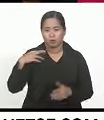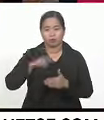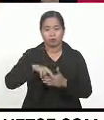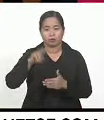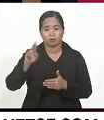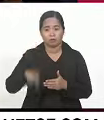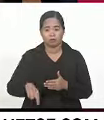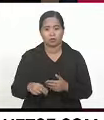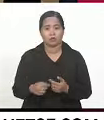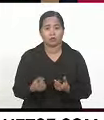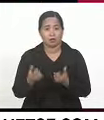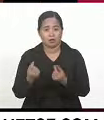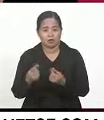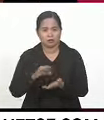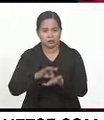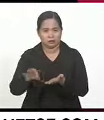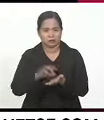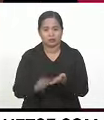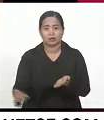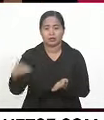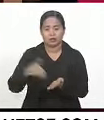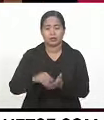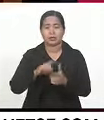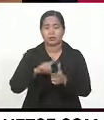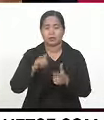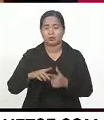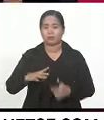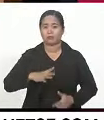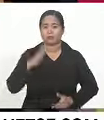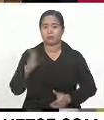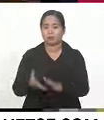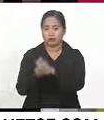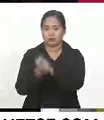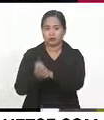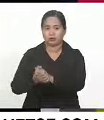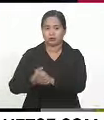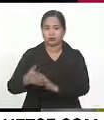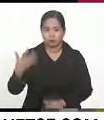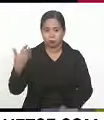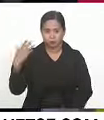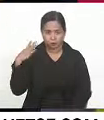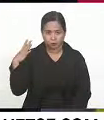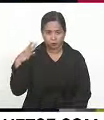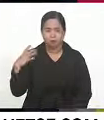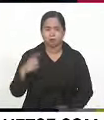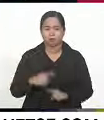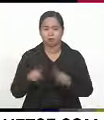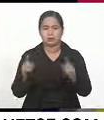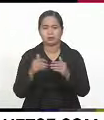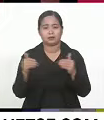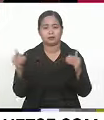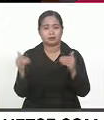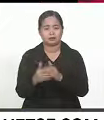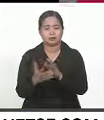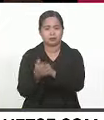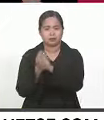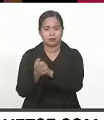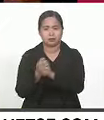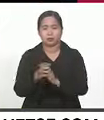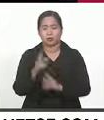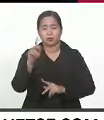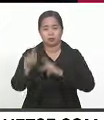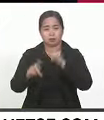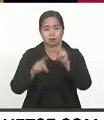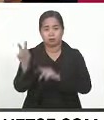ng recount at saka magpapahayag ng opisyal na pagbati. Subalit, paunan na nitong binati ang mga mamamayan